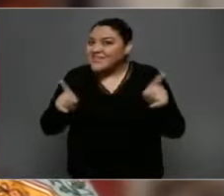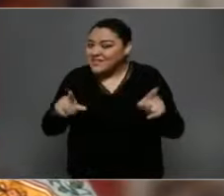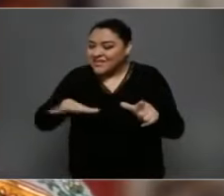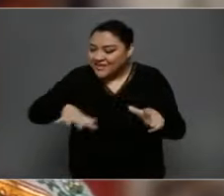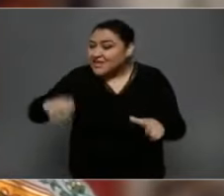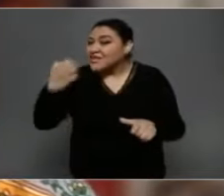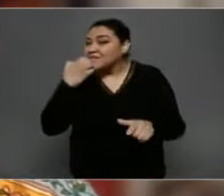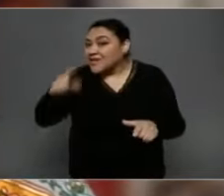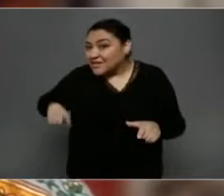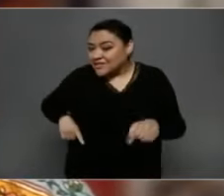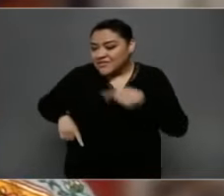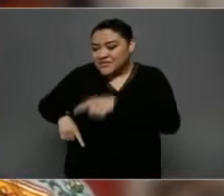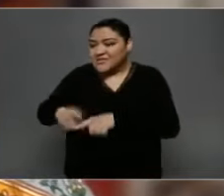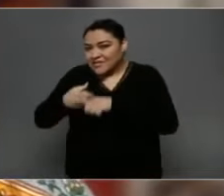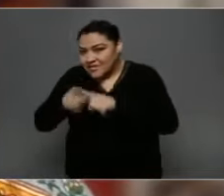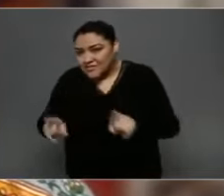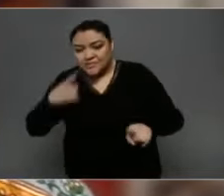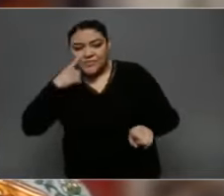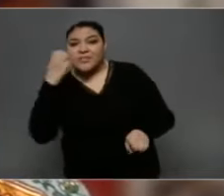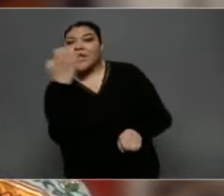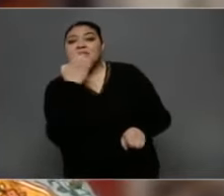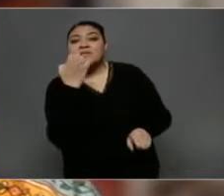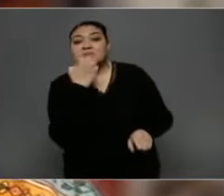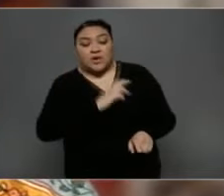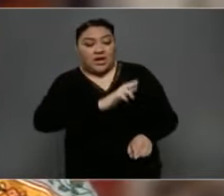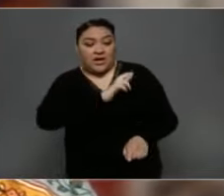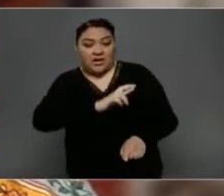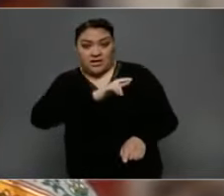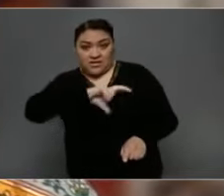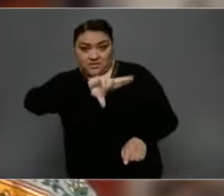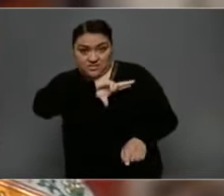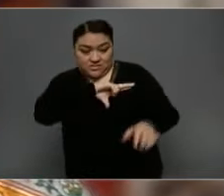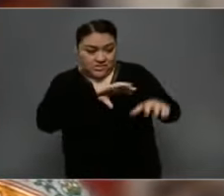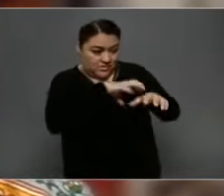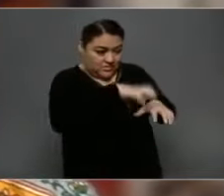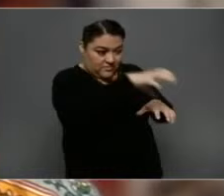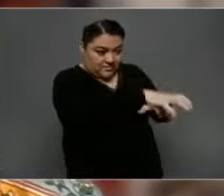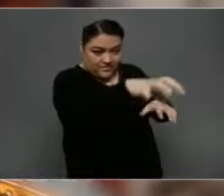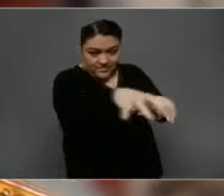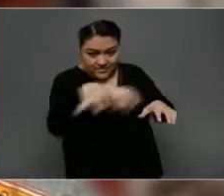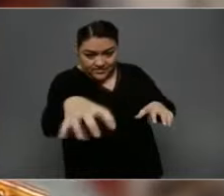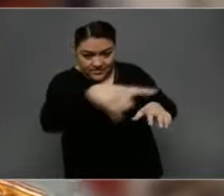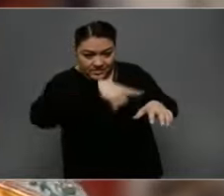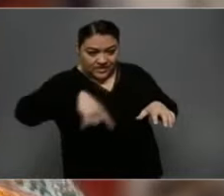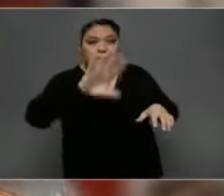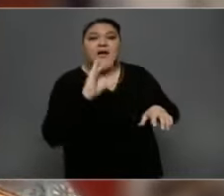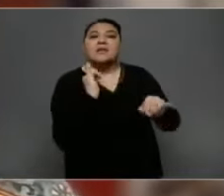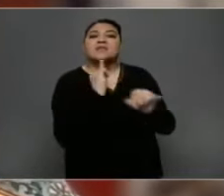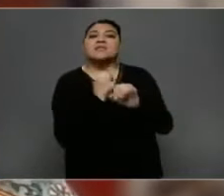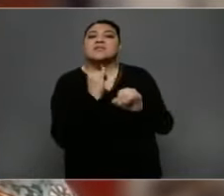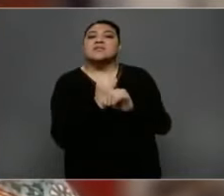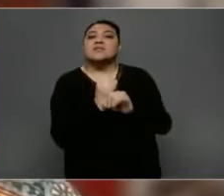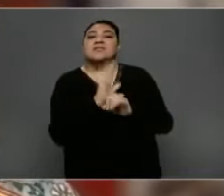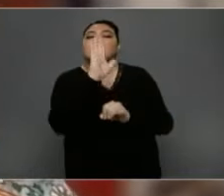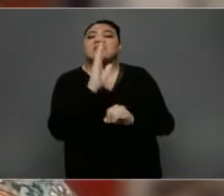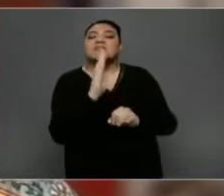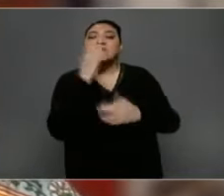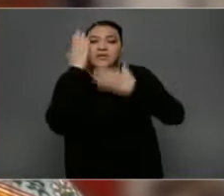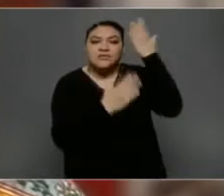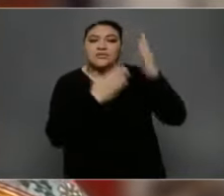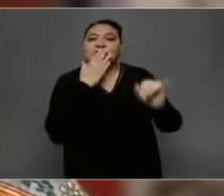seguimiento básicamente todas las escuelas privadas hicieron esta escuela a distancia que es